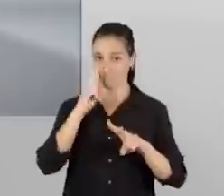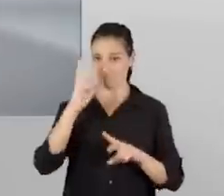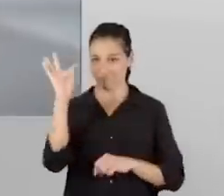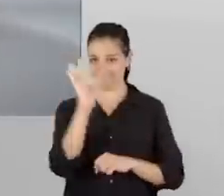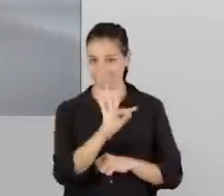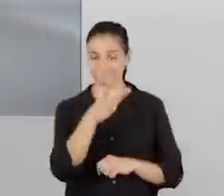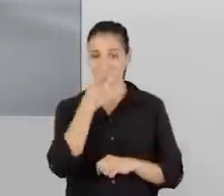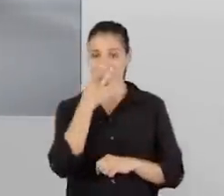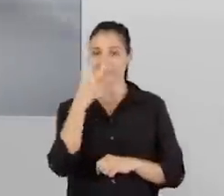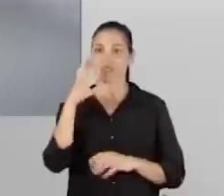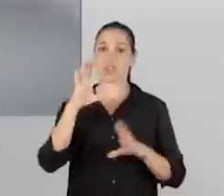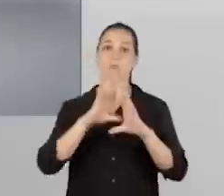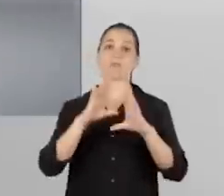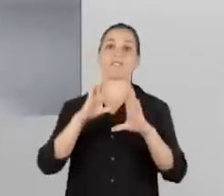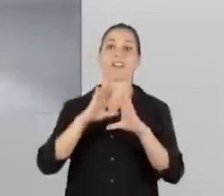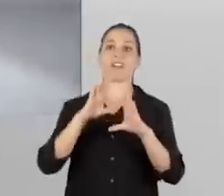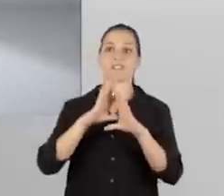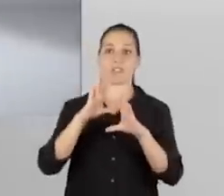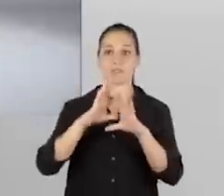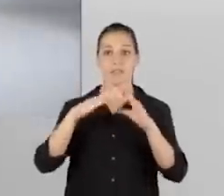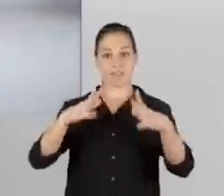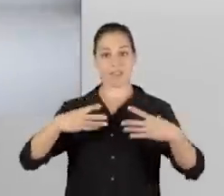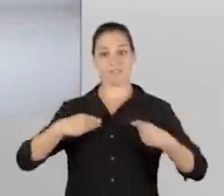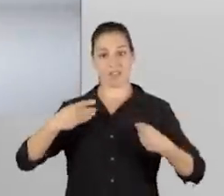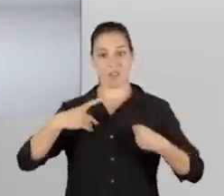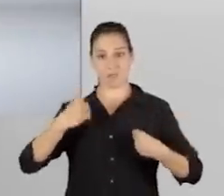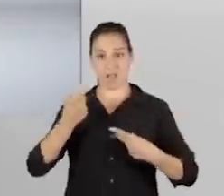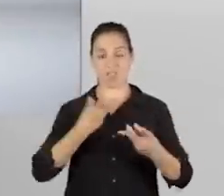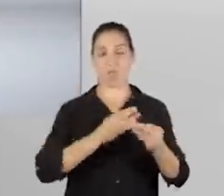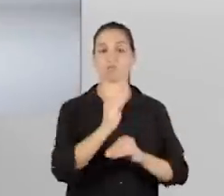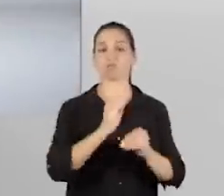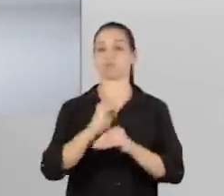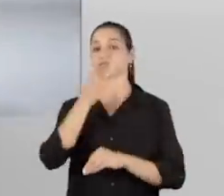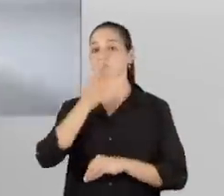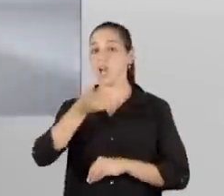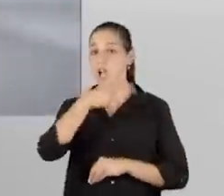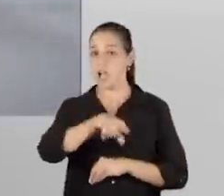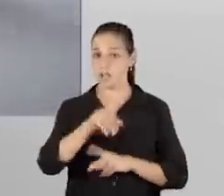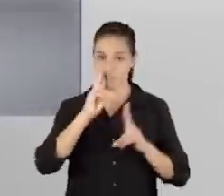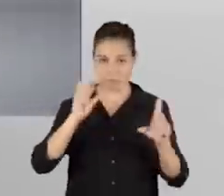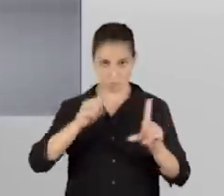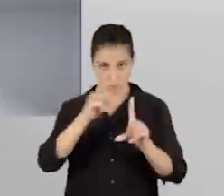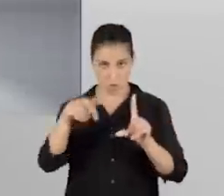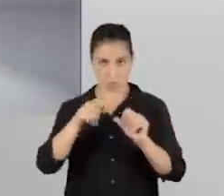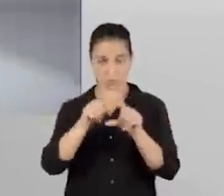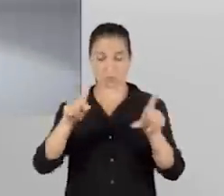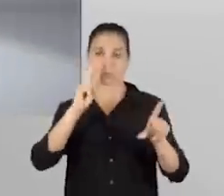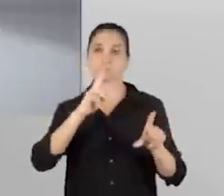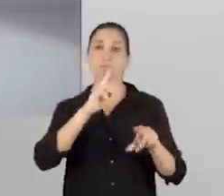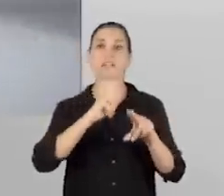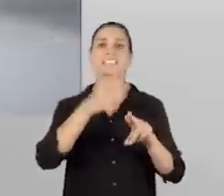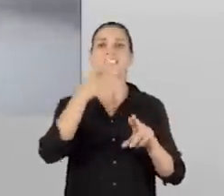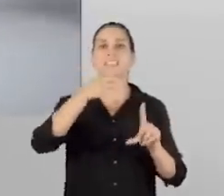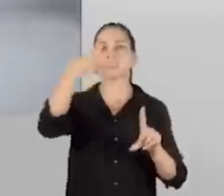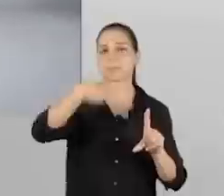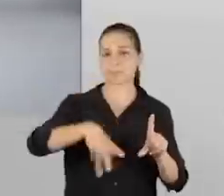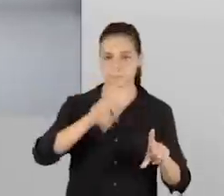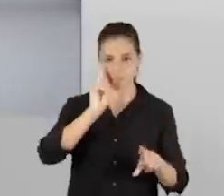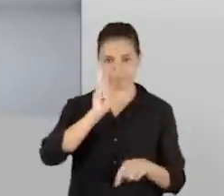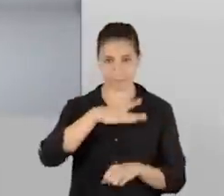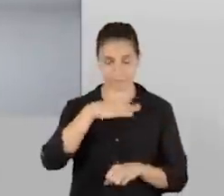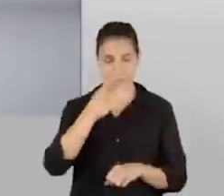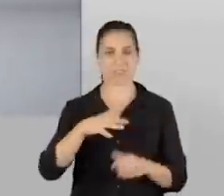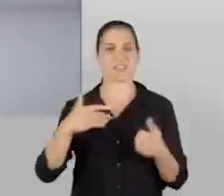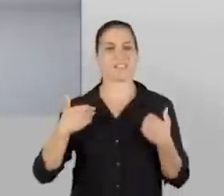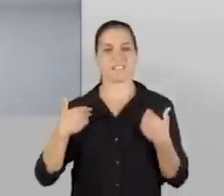de Madrid las ayudas de vivienda lo pueden también ver en la web yo creo que ha llegado el momento ya de priorizar a los que están